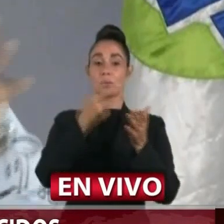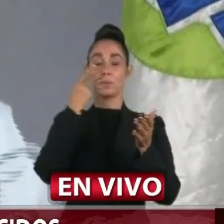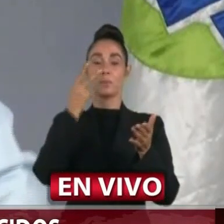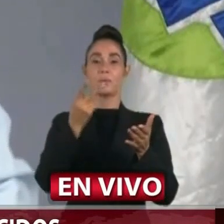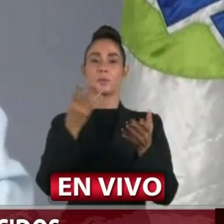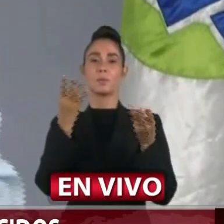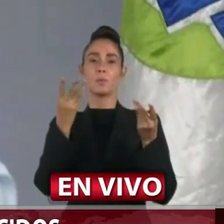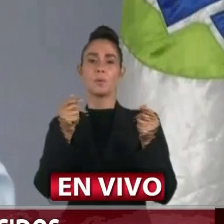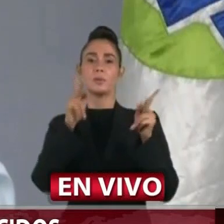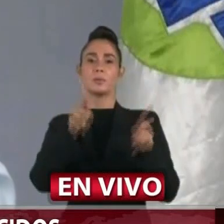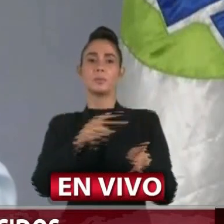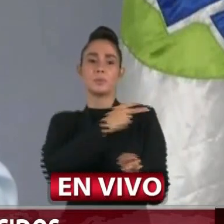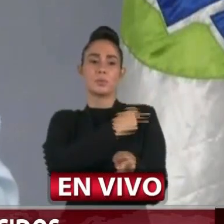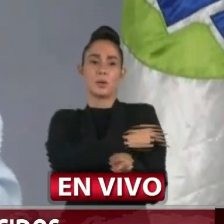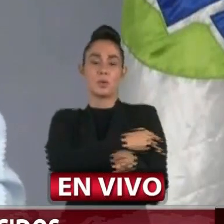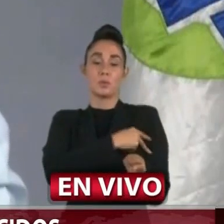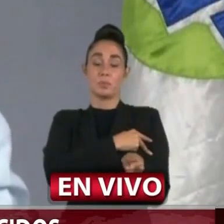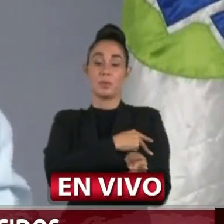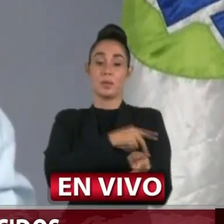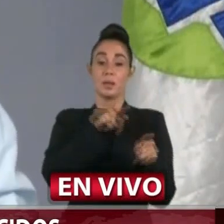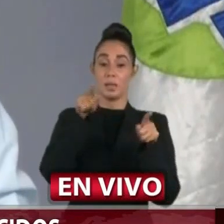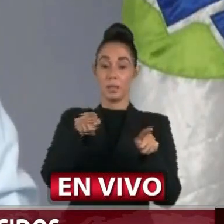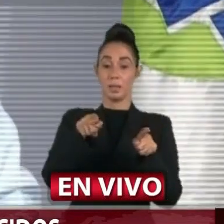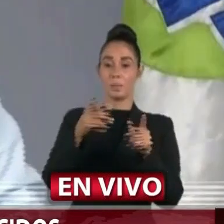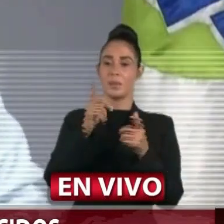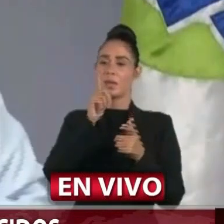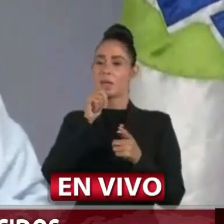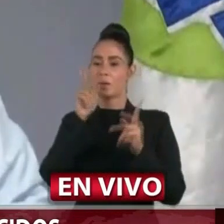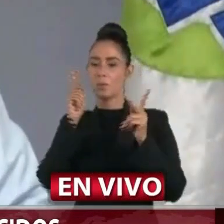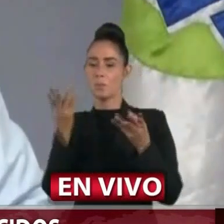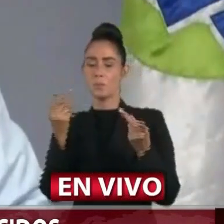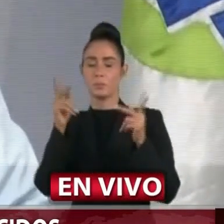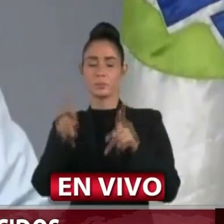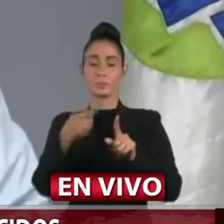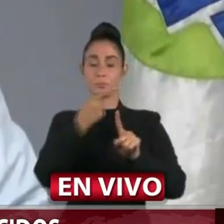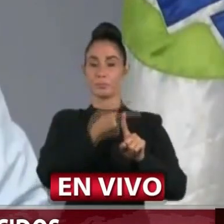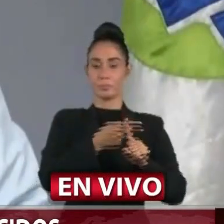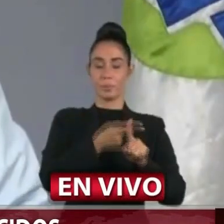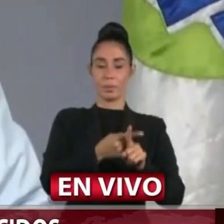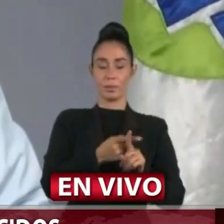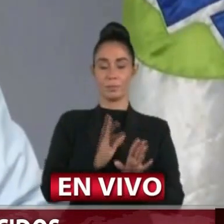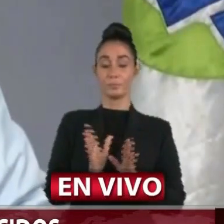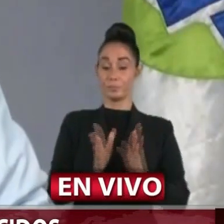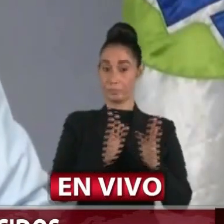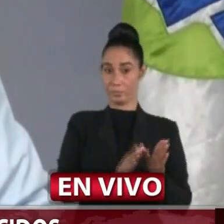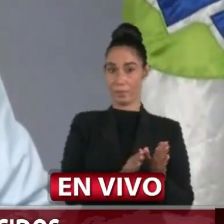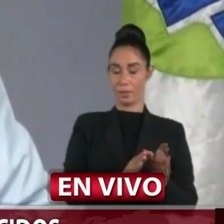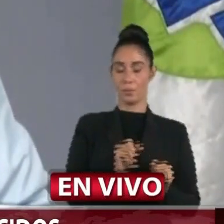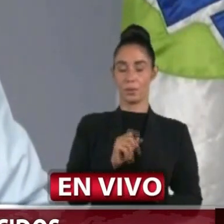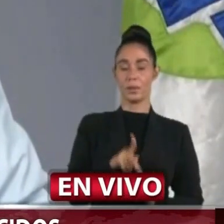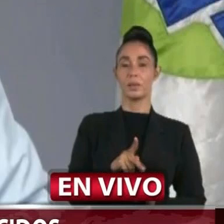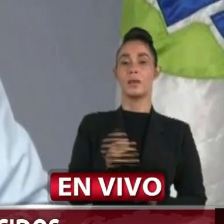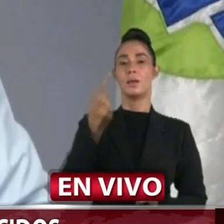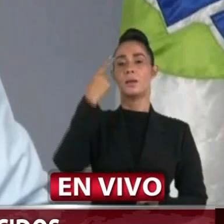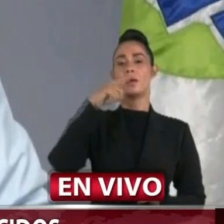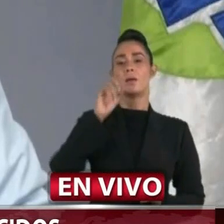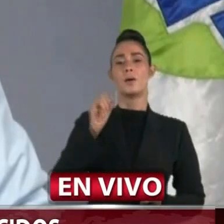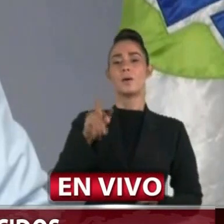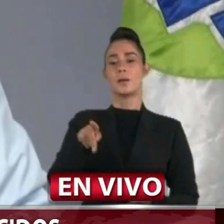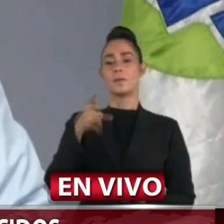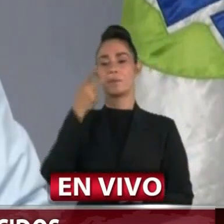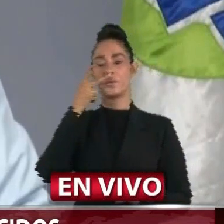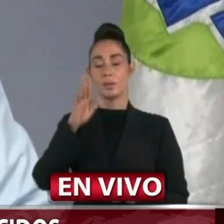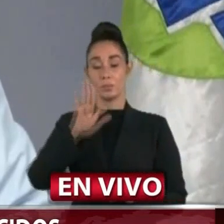confirmados. Pero viendo estas estadísticas con los menores de edad, el país